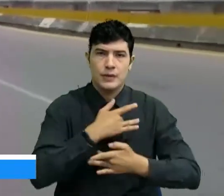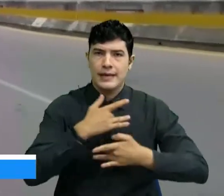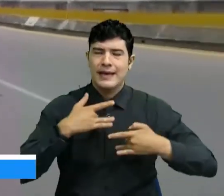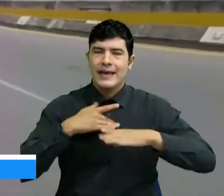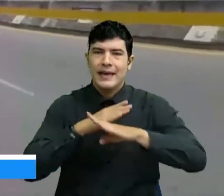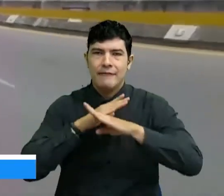-19. ¡Gracias! ¡Gracias! ¡Gracias! ¡Gracias! ¡Gracias!